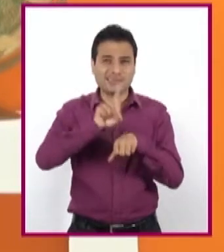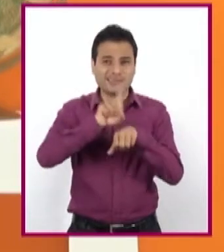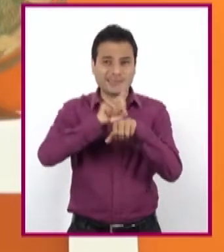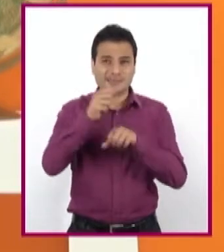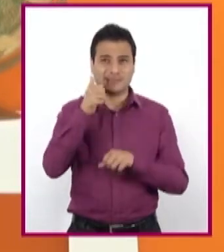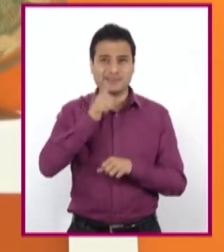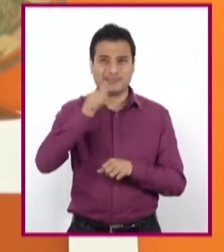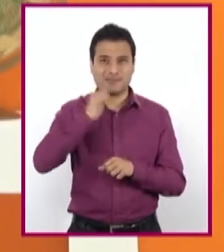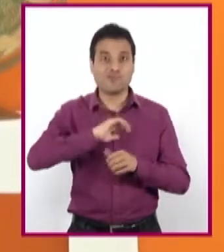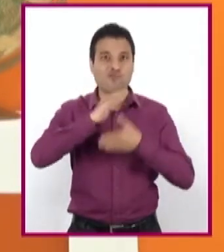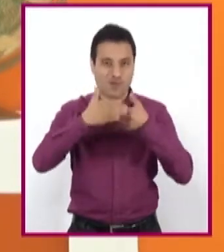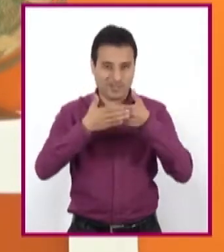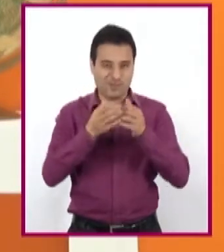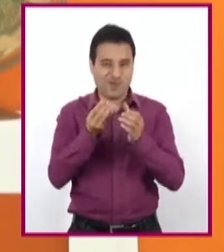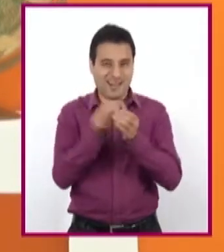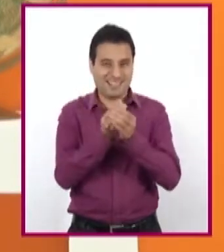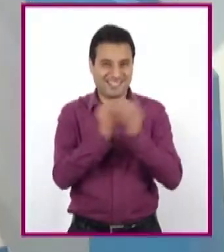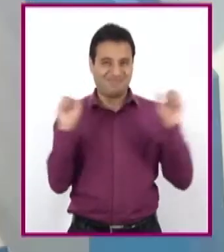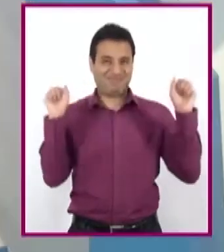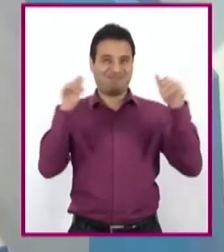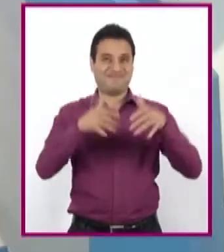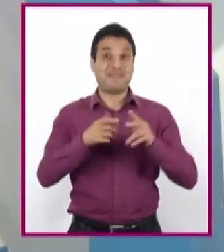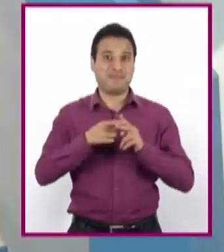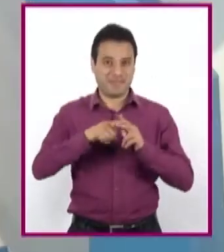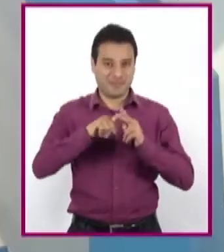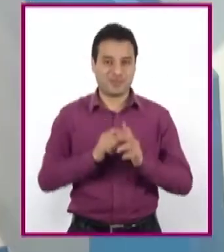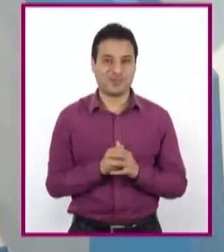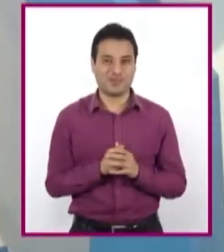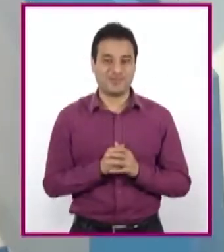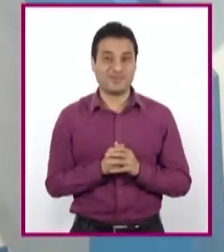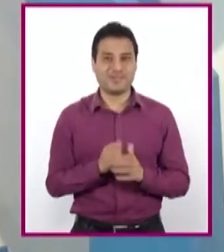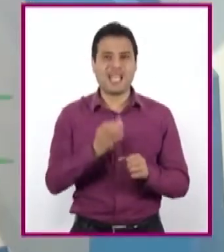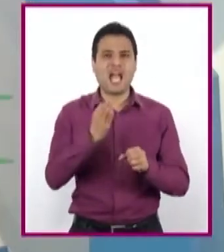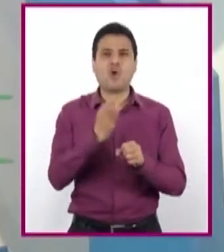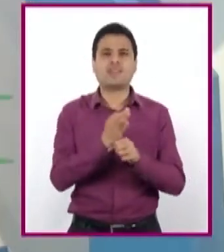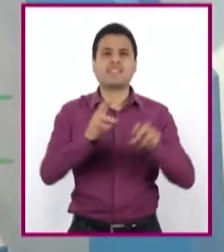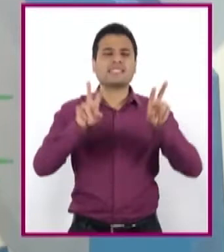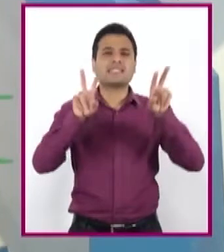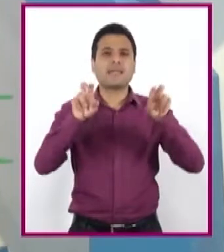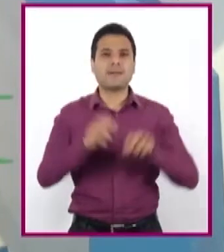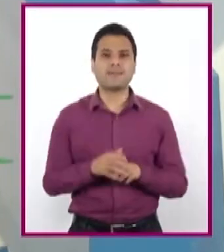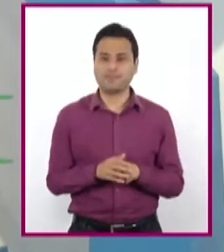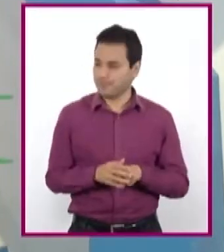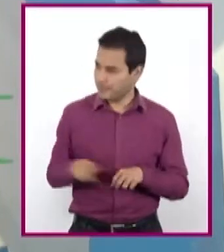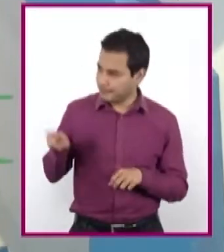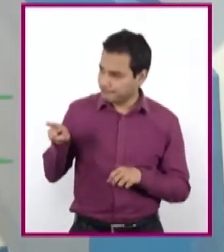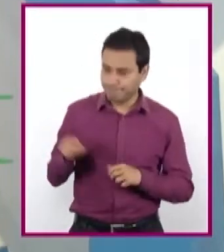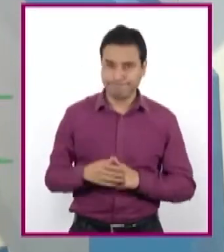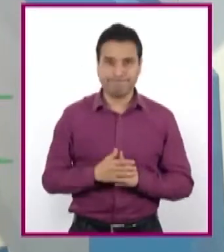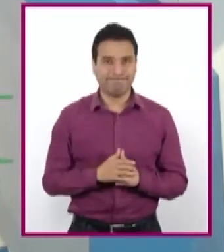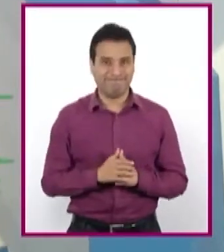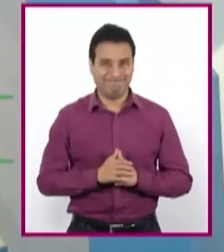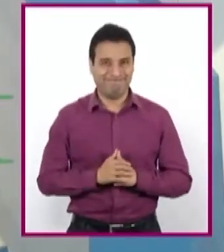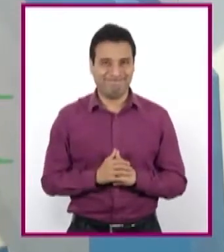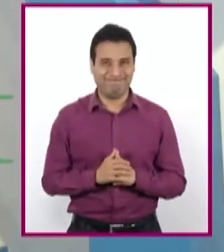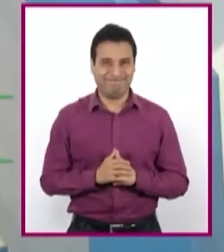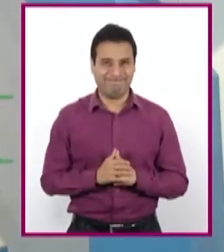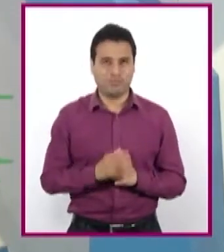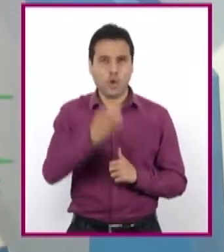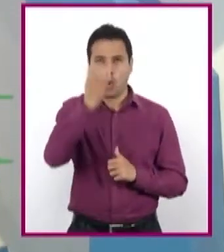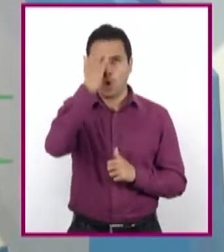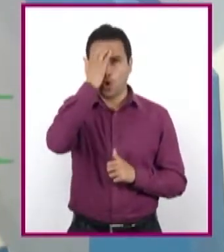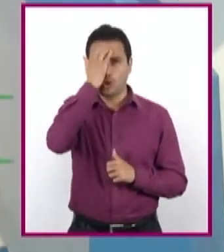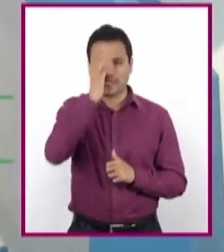pronto a nuestras aulas. ¡Empecemos! El día de hoy veremos el tema el preclásico mesoamericano y podremos conocer